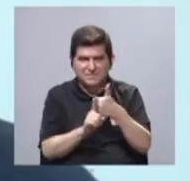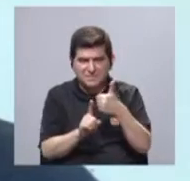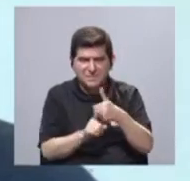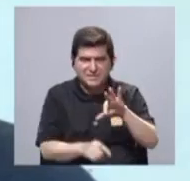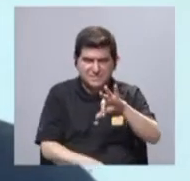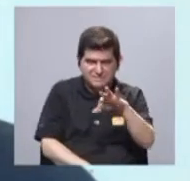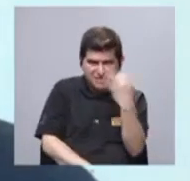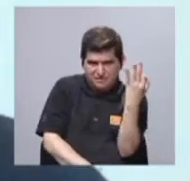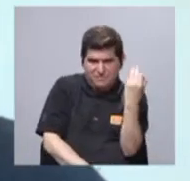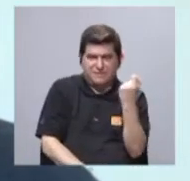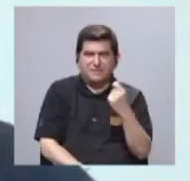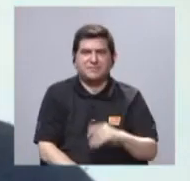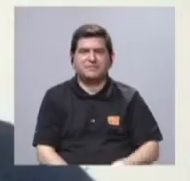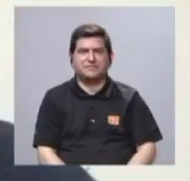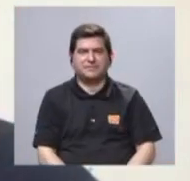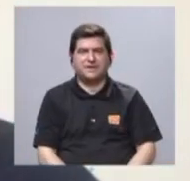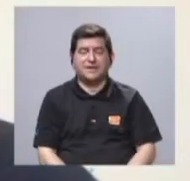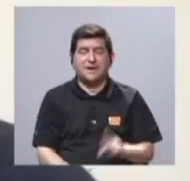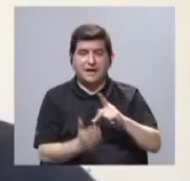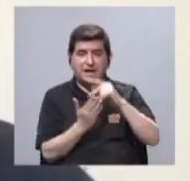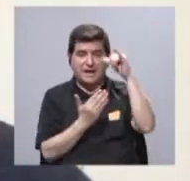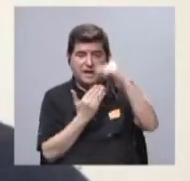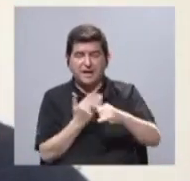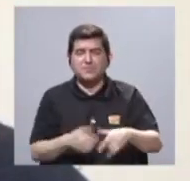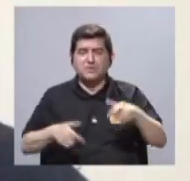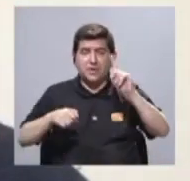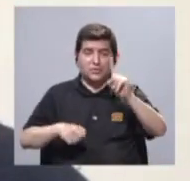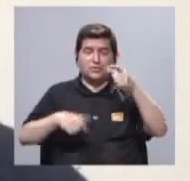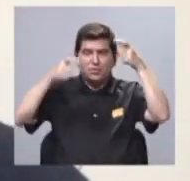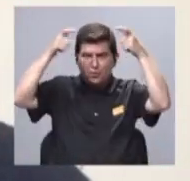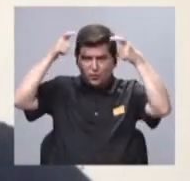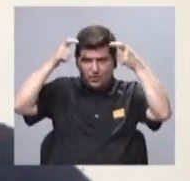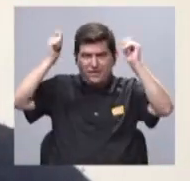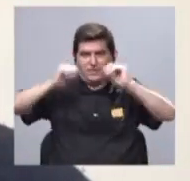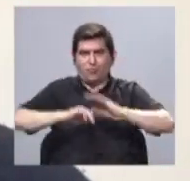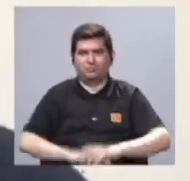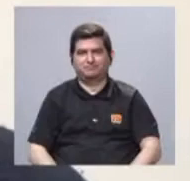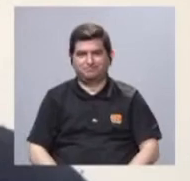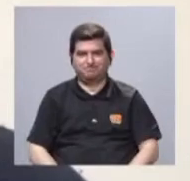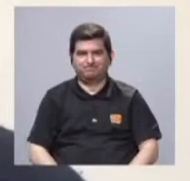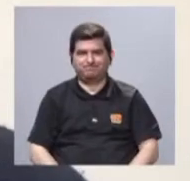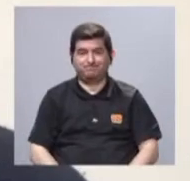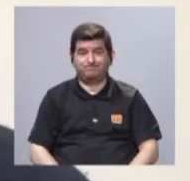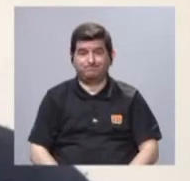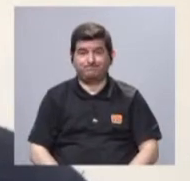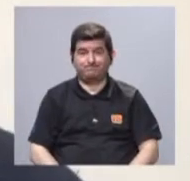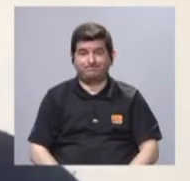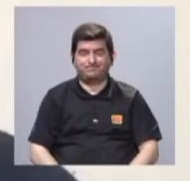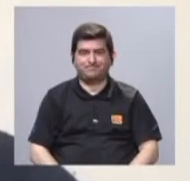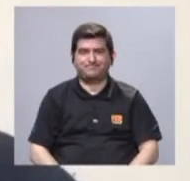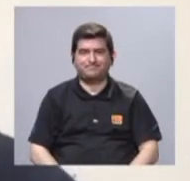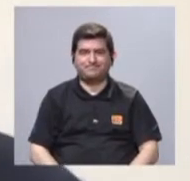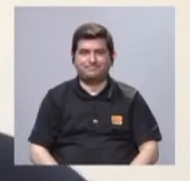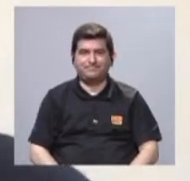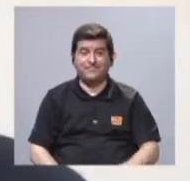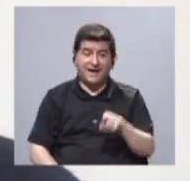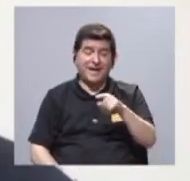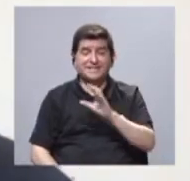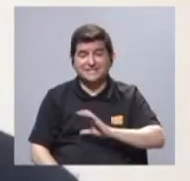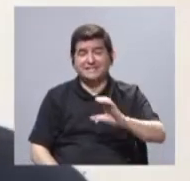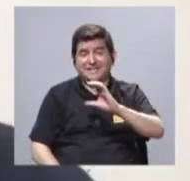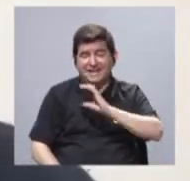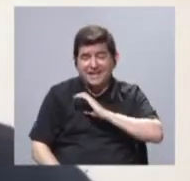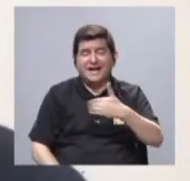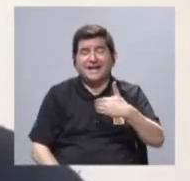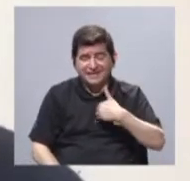mal planteado por los mismos términos del proyecto monárquico, ¿verdad? Entonces este es el